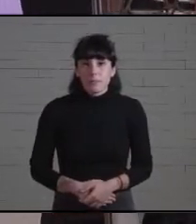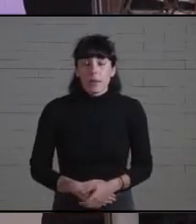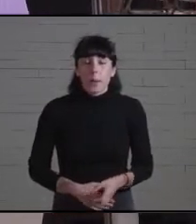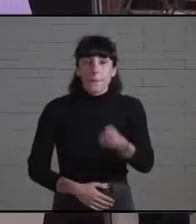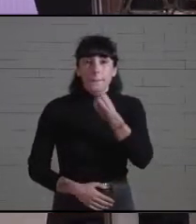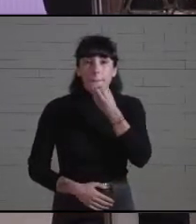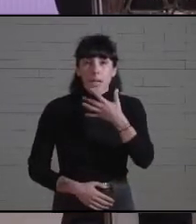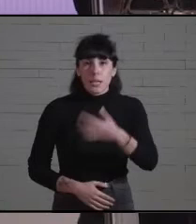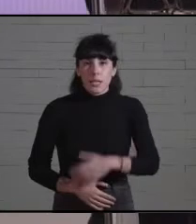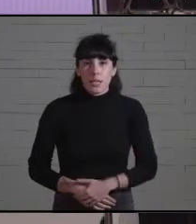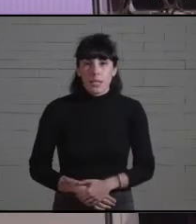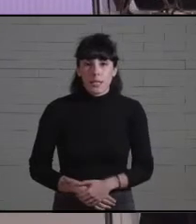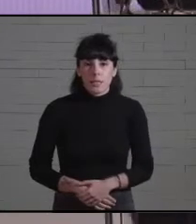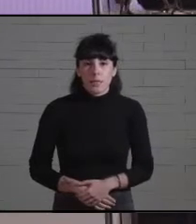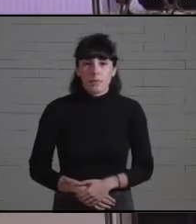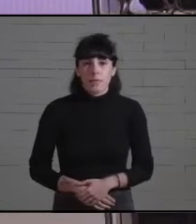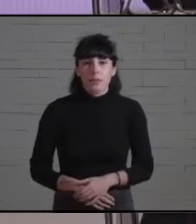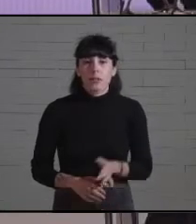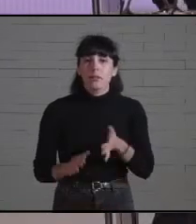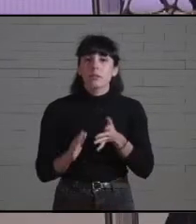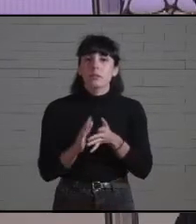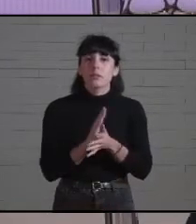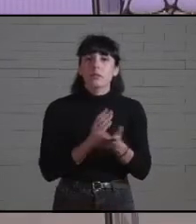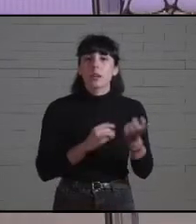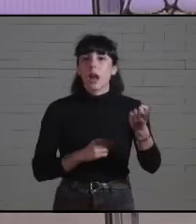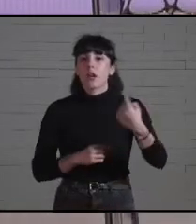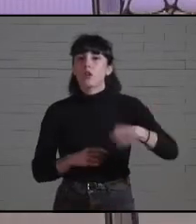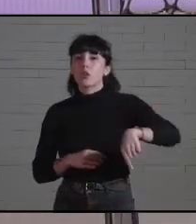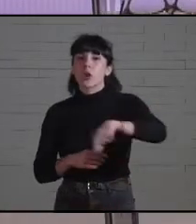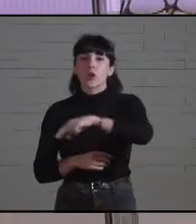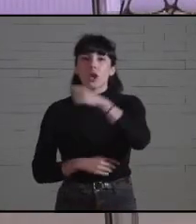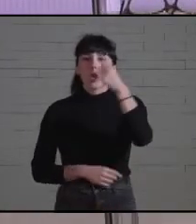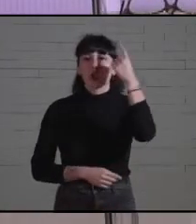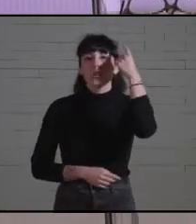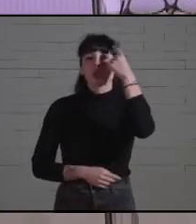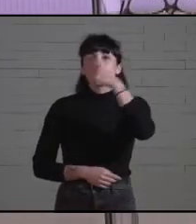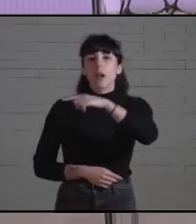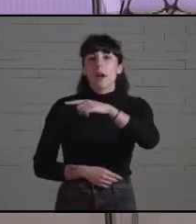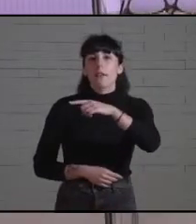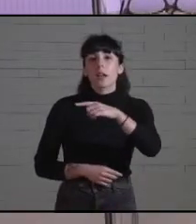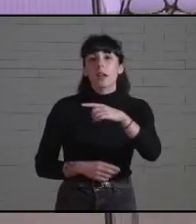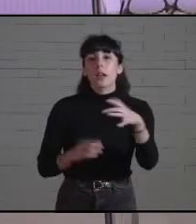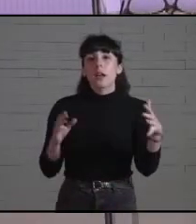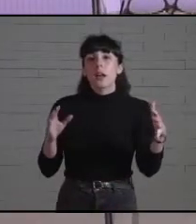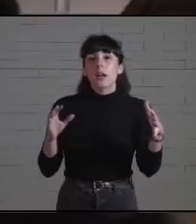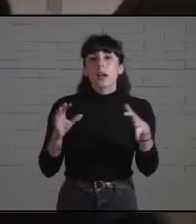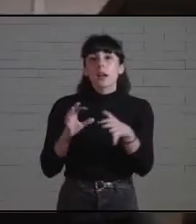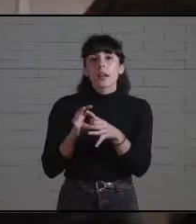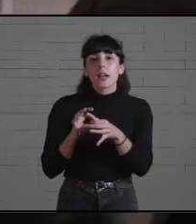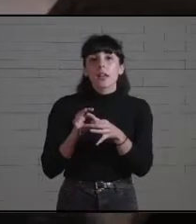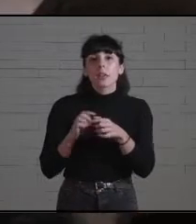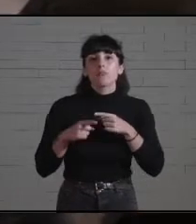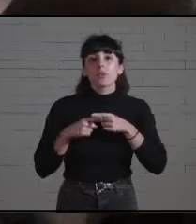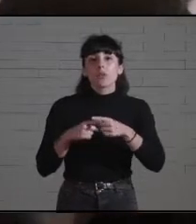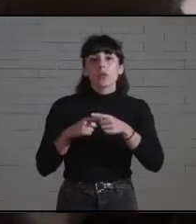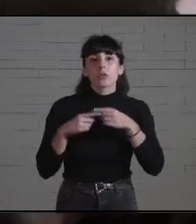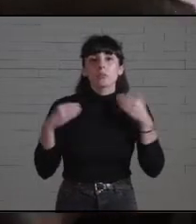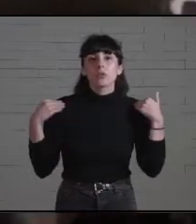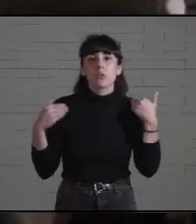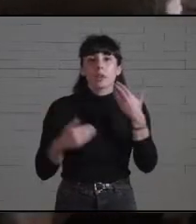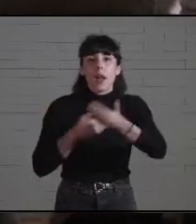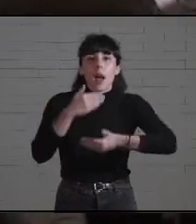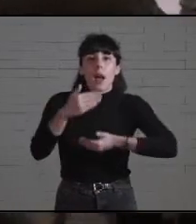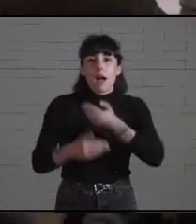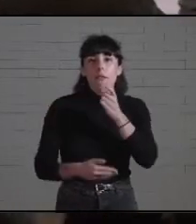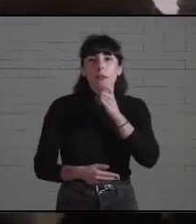Bien, ¿qué podemos saber de cómo va avanzando la corresponsabilidad en